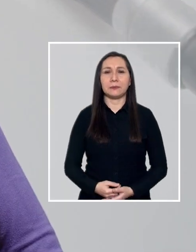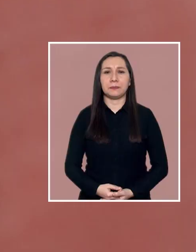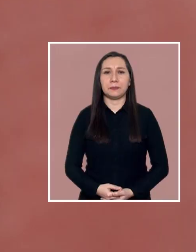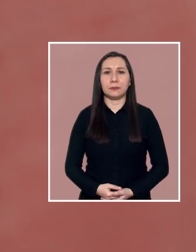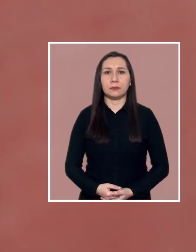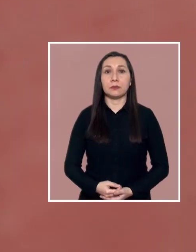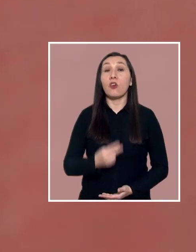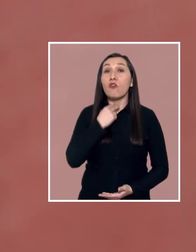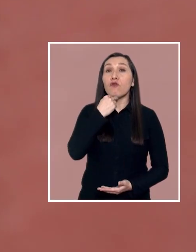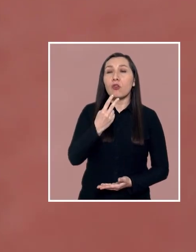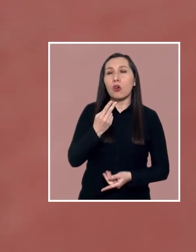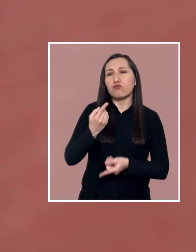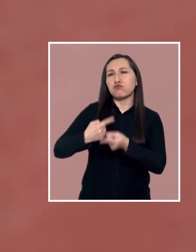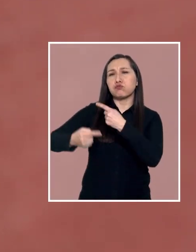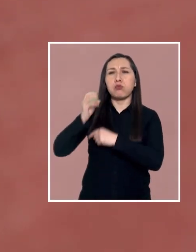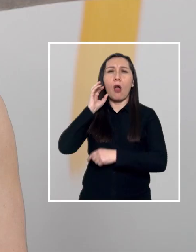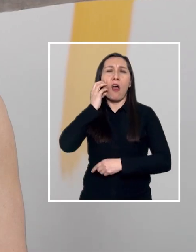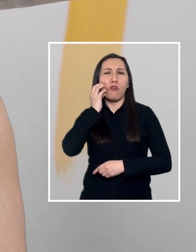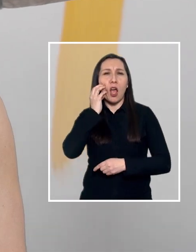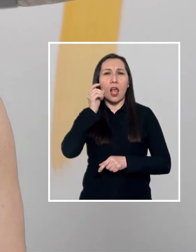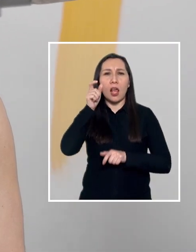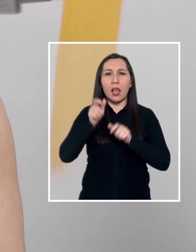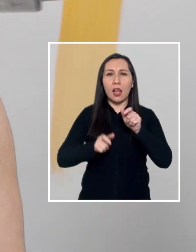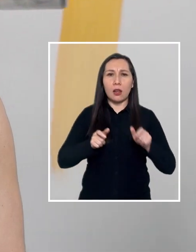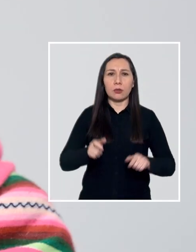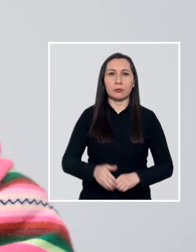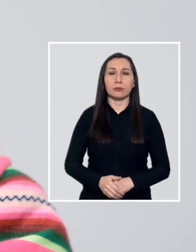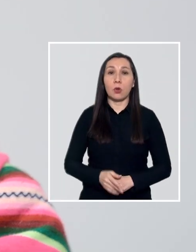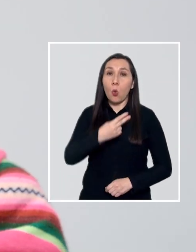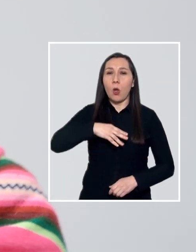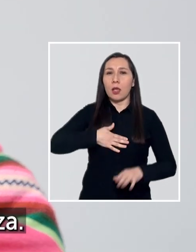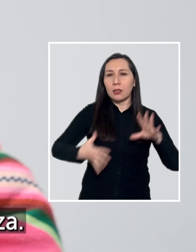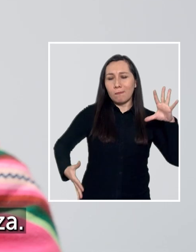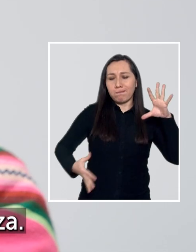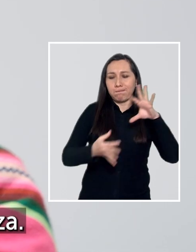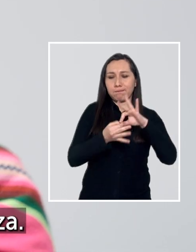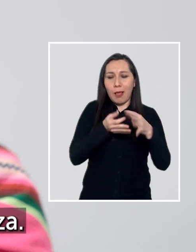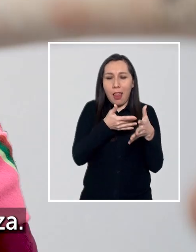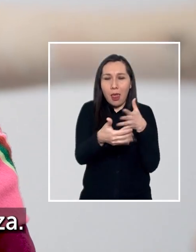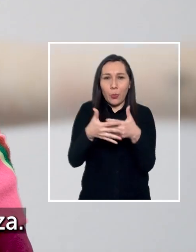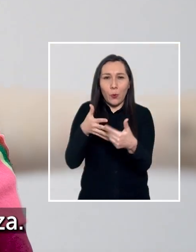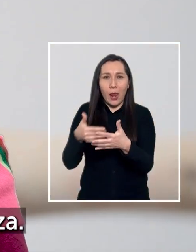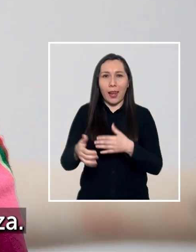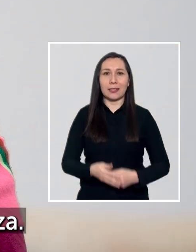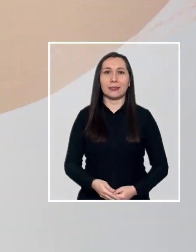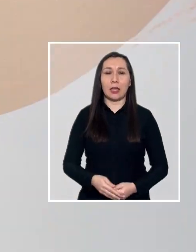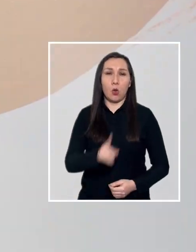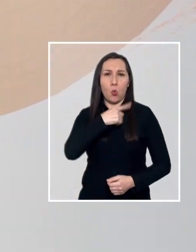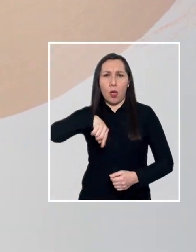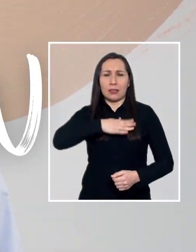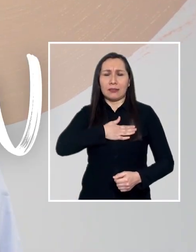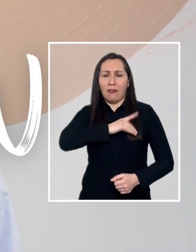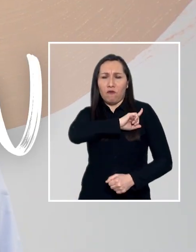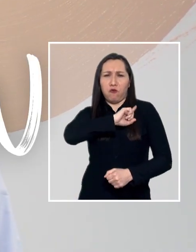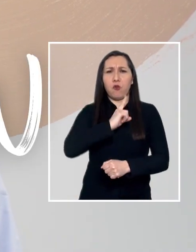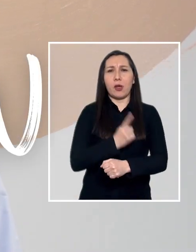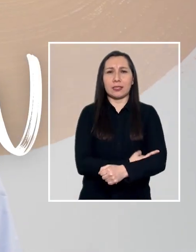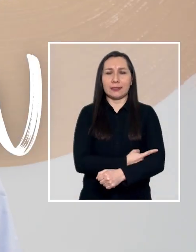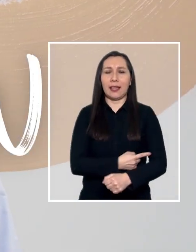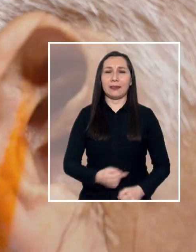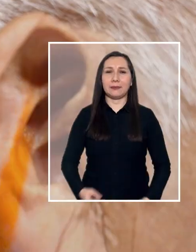kawsayninchismi. Reo potetato kupuna. Pachamamán kamaña pawa. Tahin